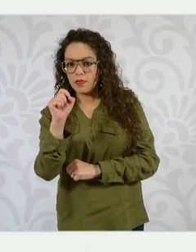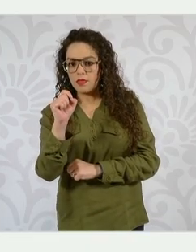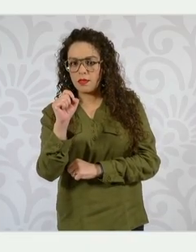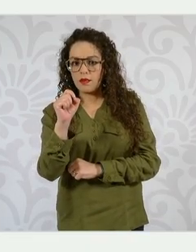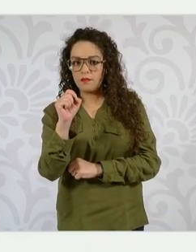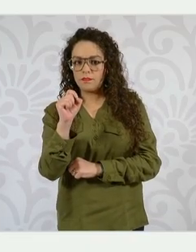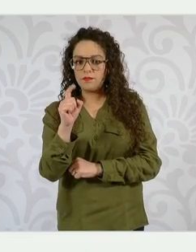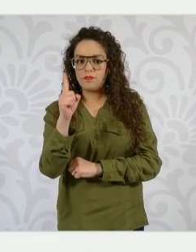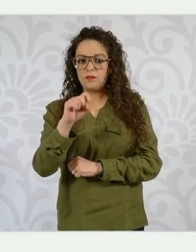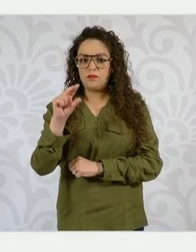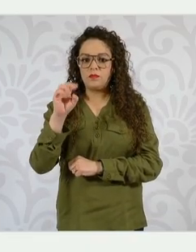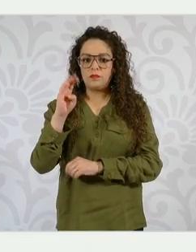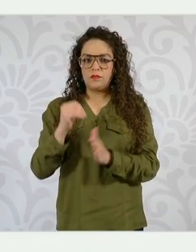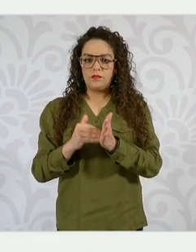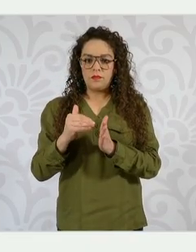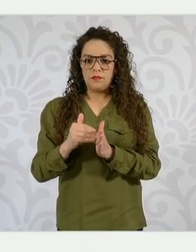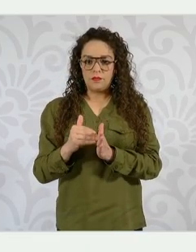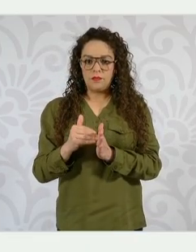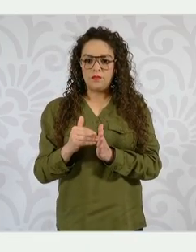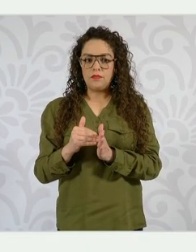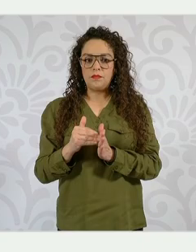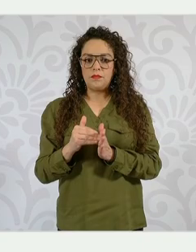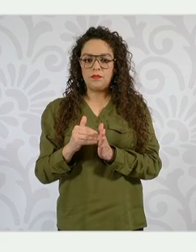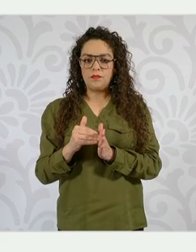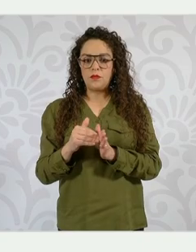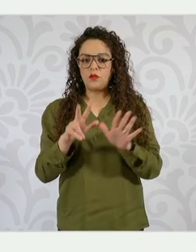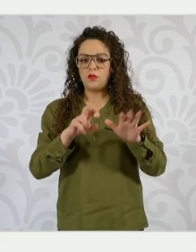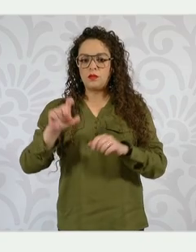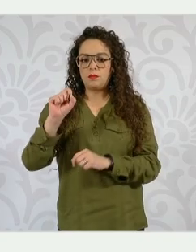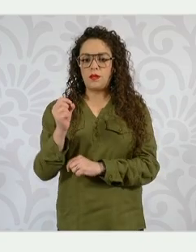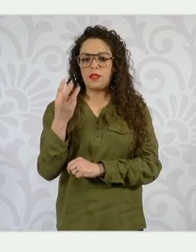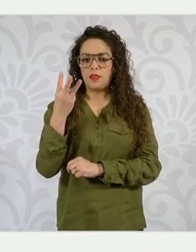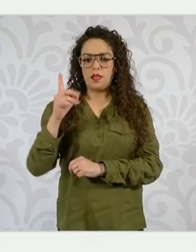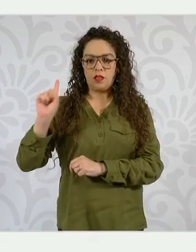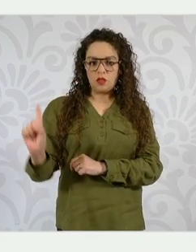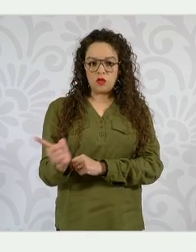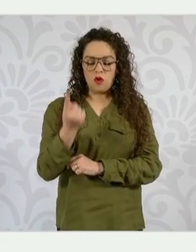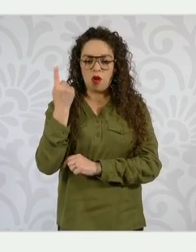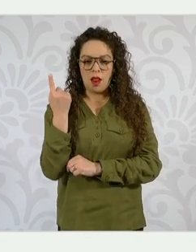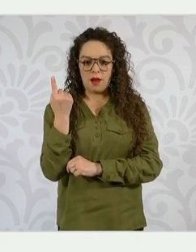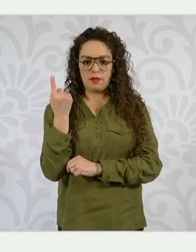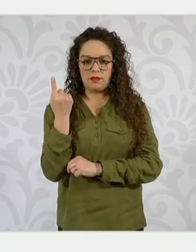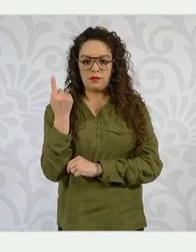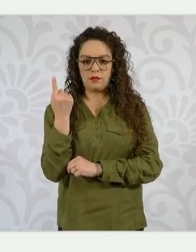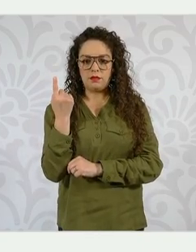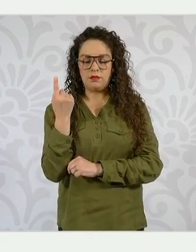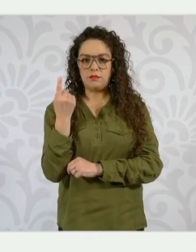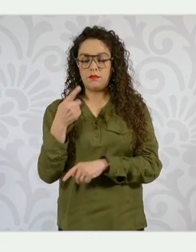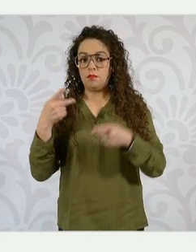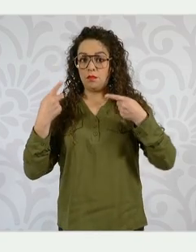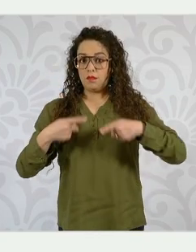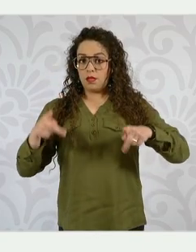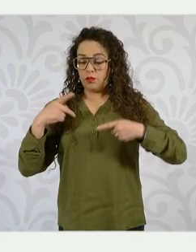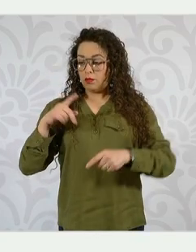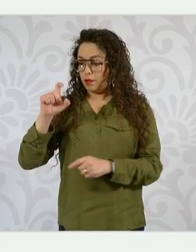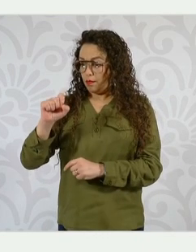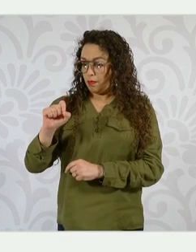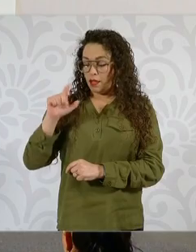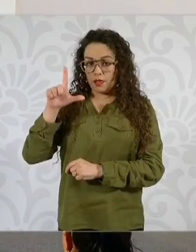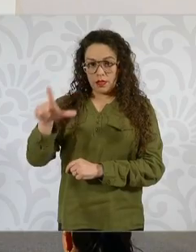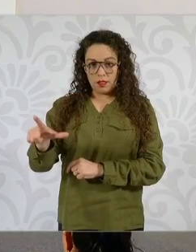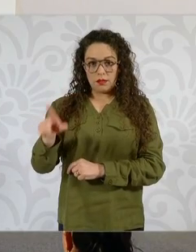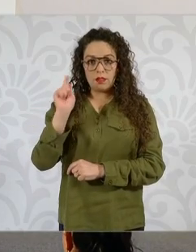millones 543 mil 823 dólares, 27 personas físicas